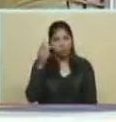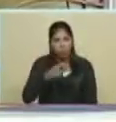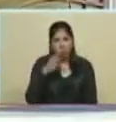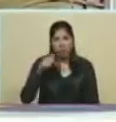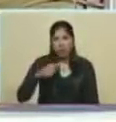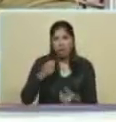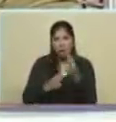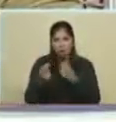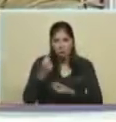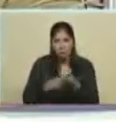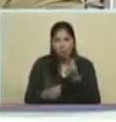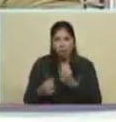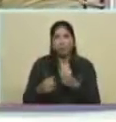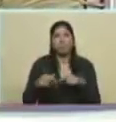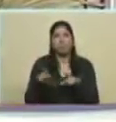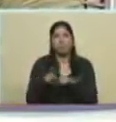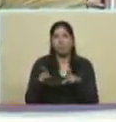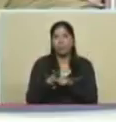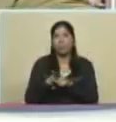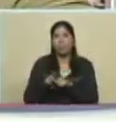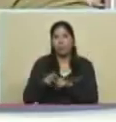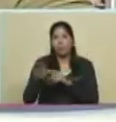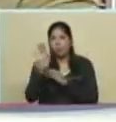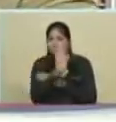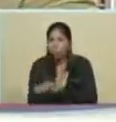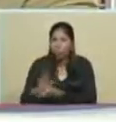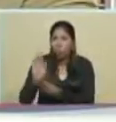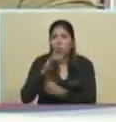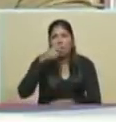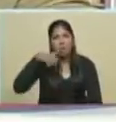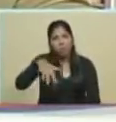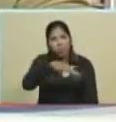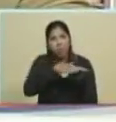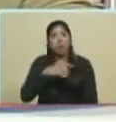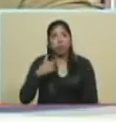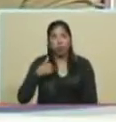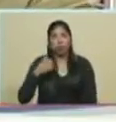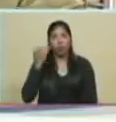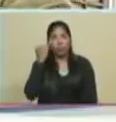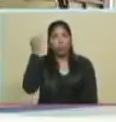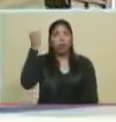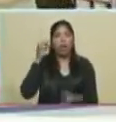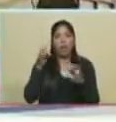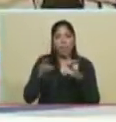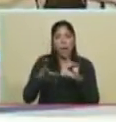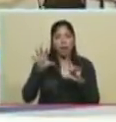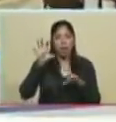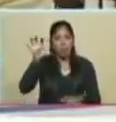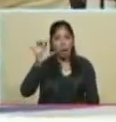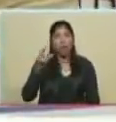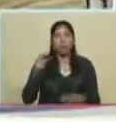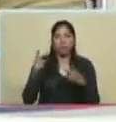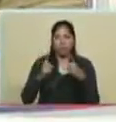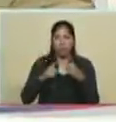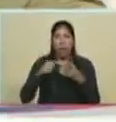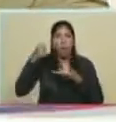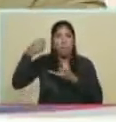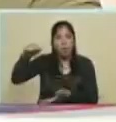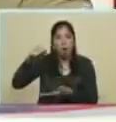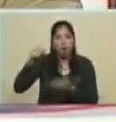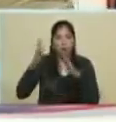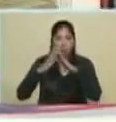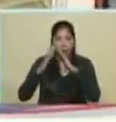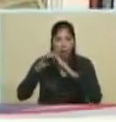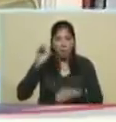es una estrategia social de protección al pueblo. Por eso creé el carnet de la patria. Por eso creé el bono hogares